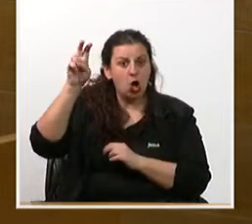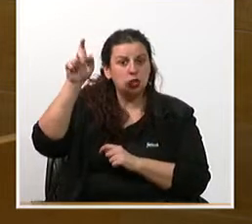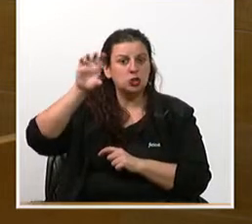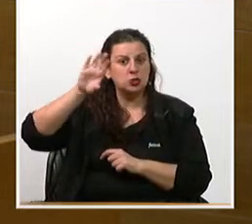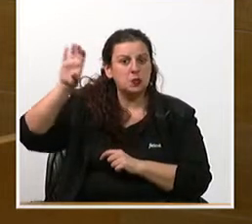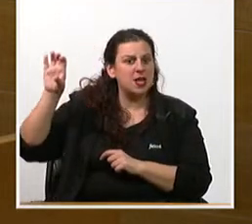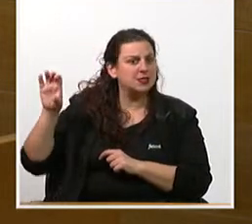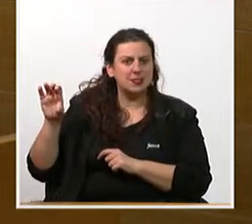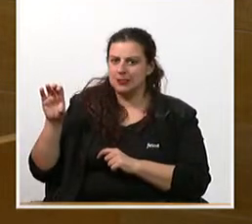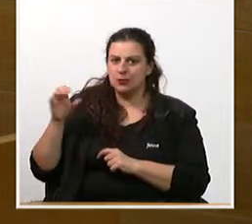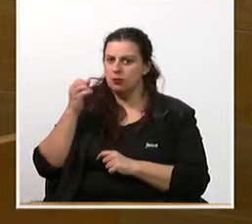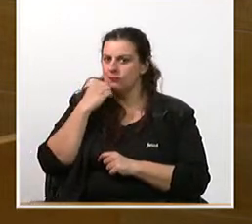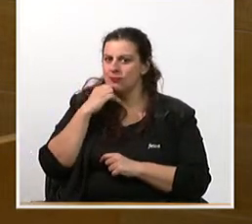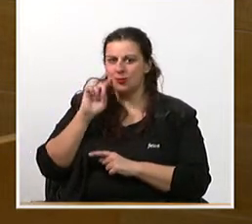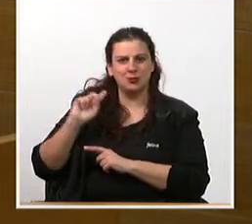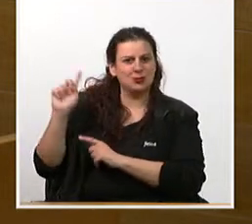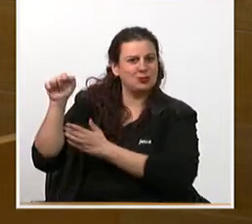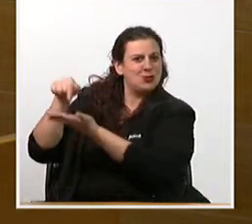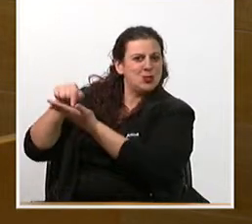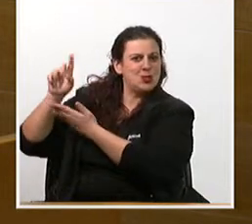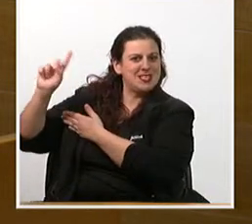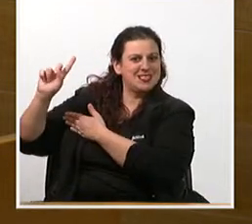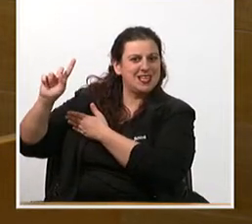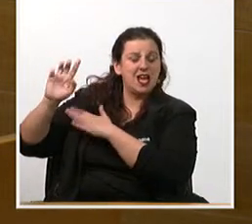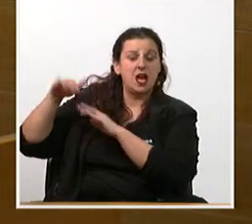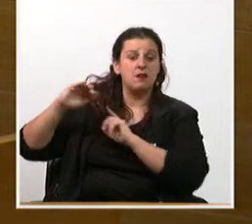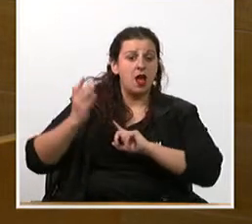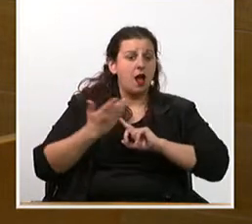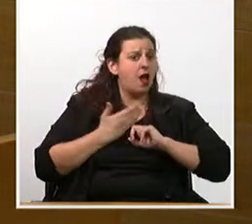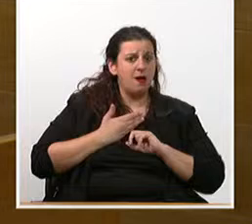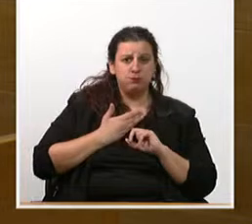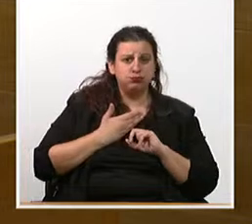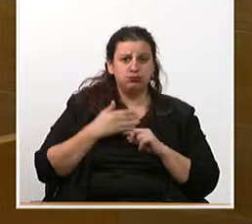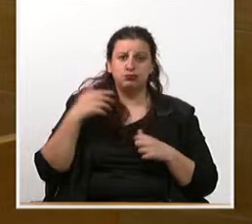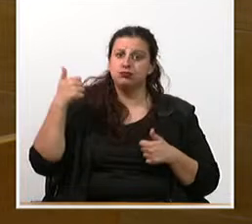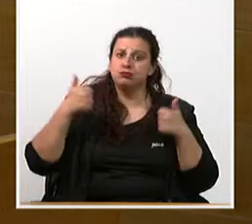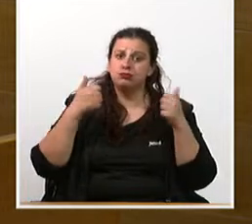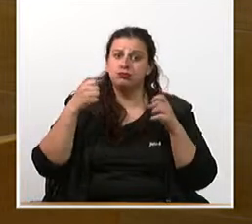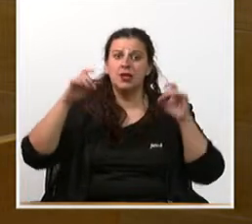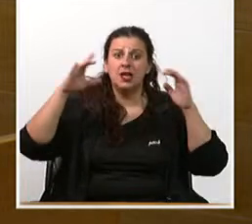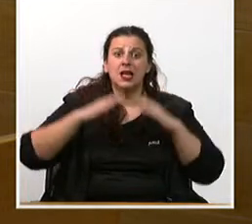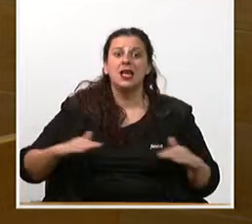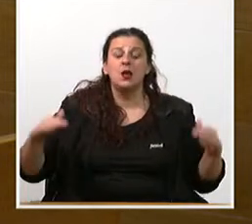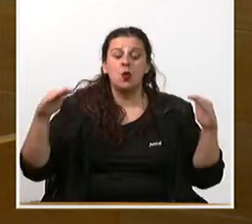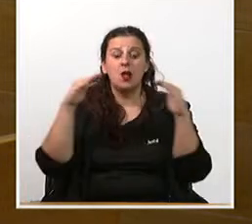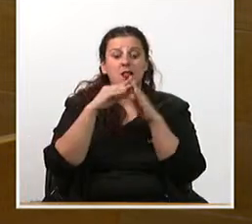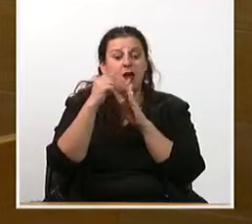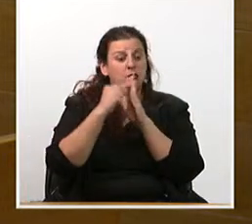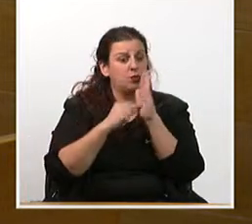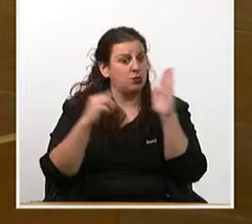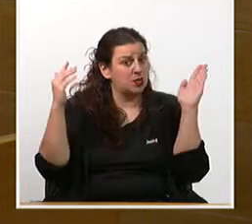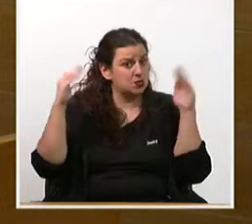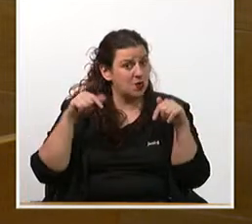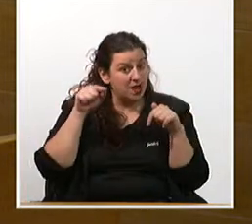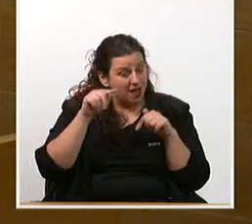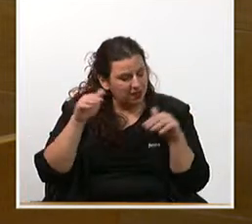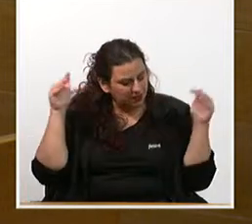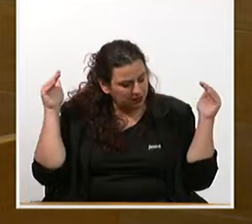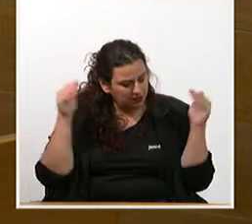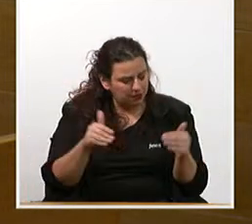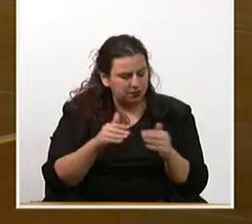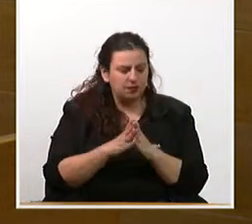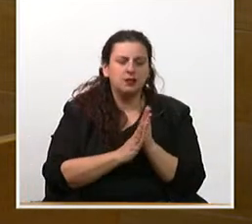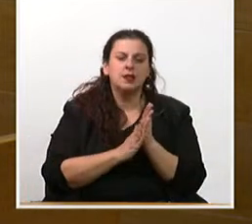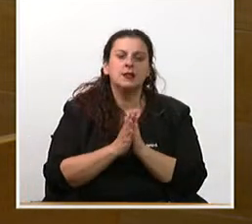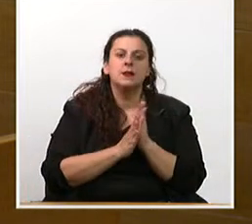una política que nos deja en Clara desventaja al no poder competir en igualdad de condiciones Ahí es donde tenemos que poner el foco y